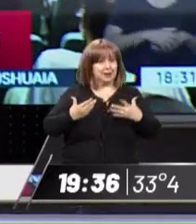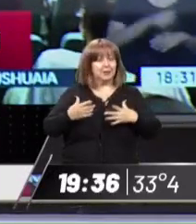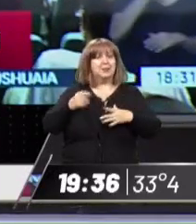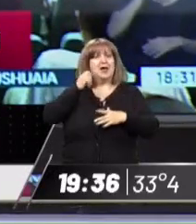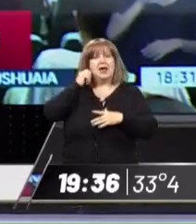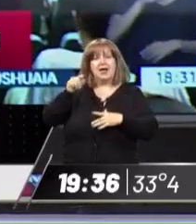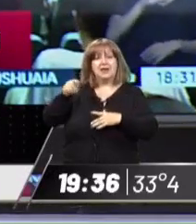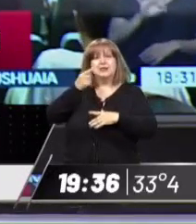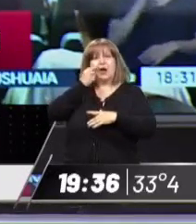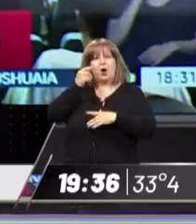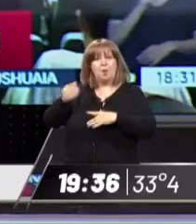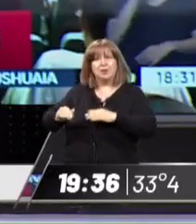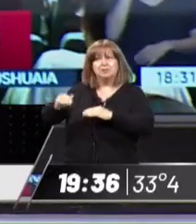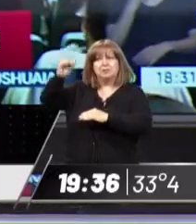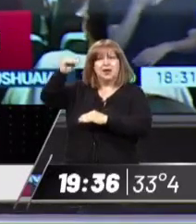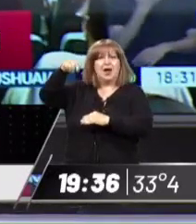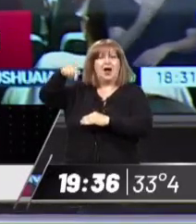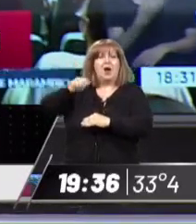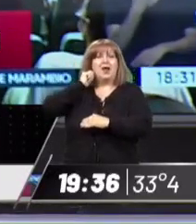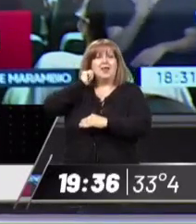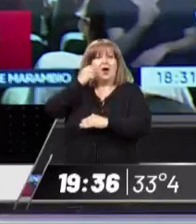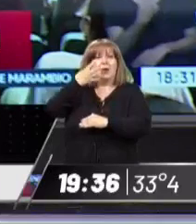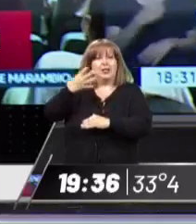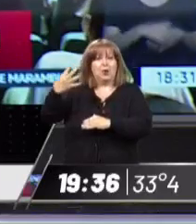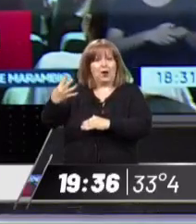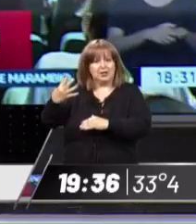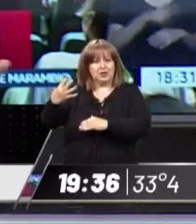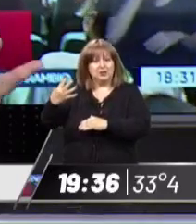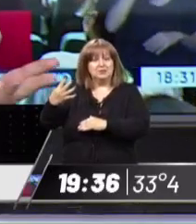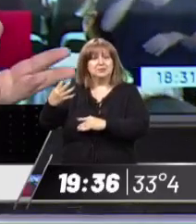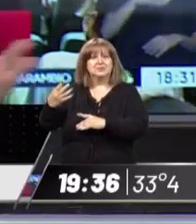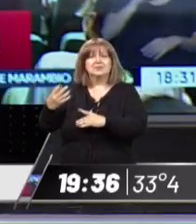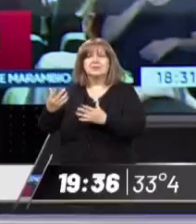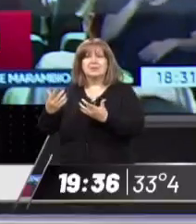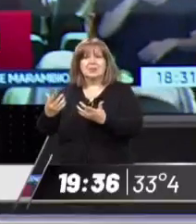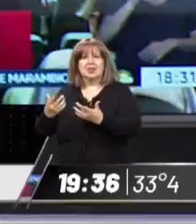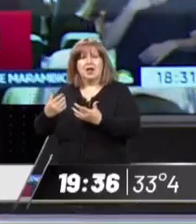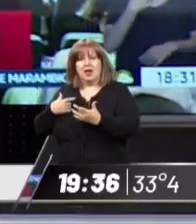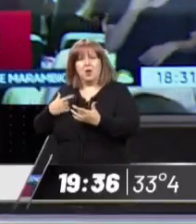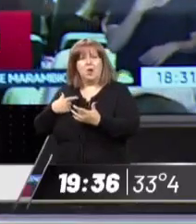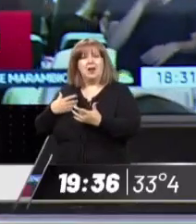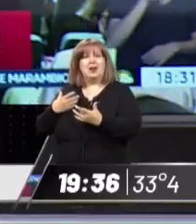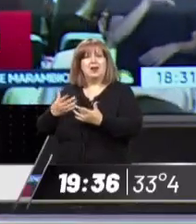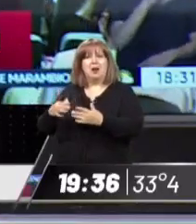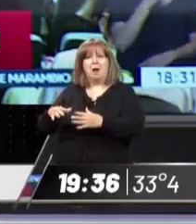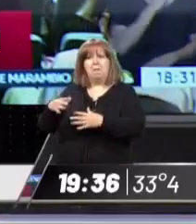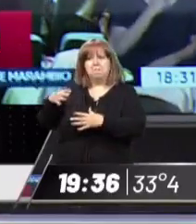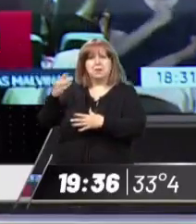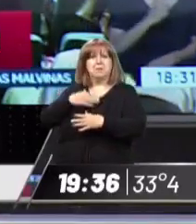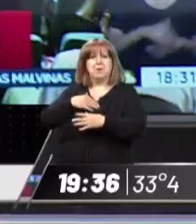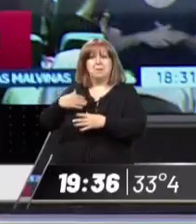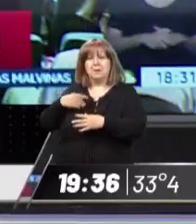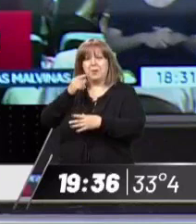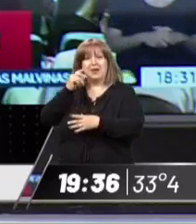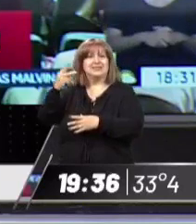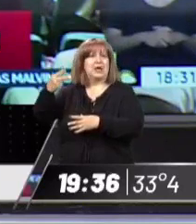Muchas veces tiene un vínculo afectivo con la familia que lo crió. Claro, obvio. Y que es absolutamente respetable. Claro. Por supuesto. No se objeta nunca eso.